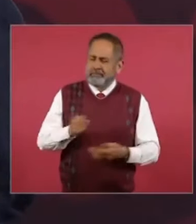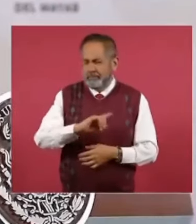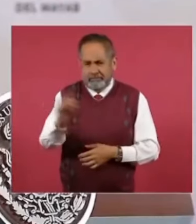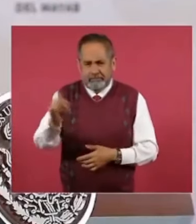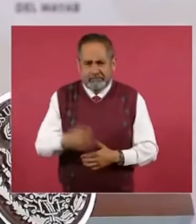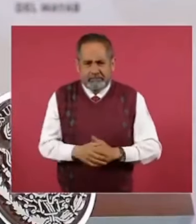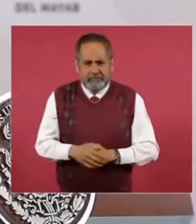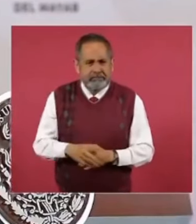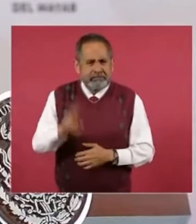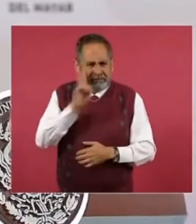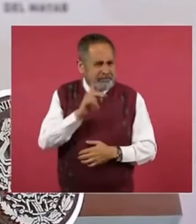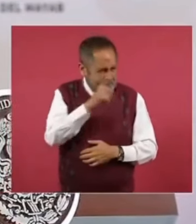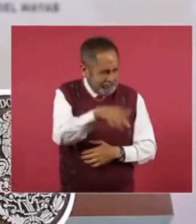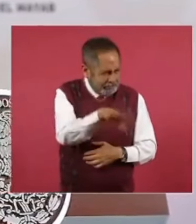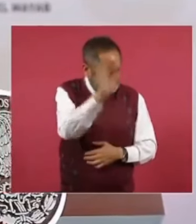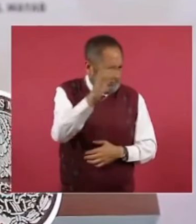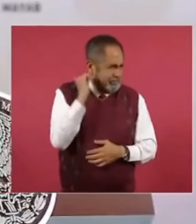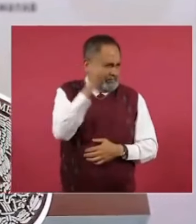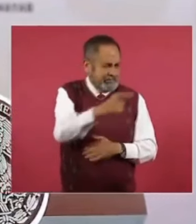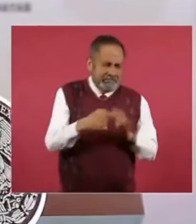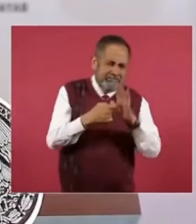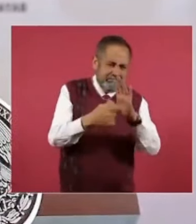A ver si hay algo de lo que